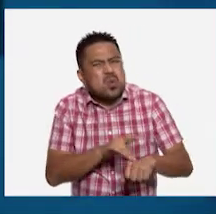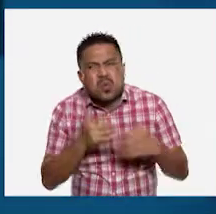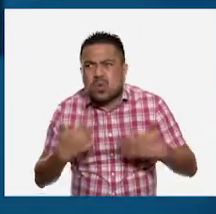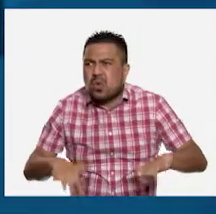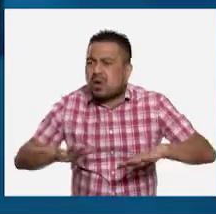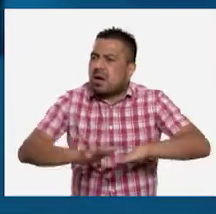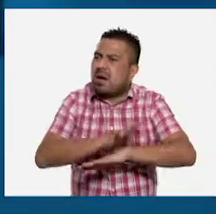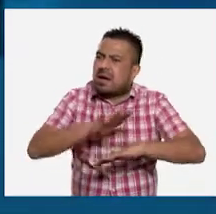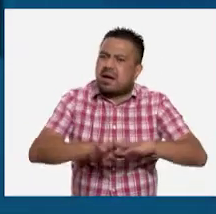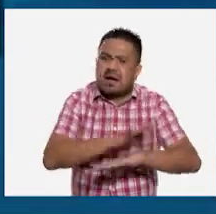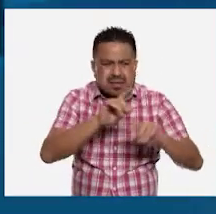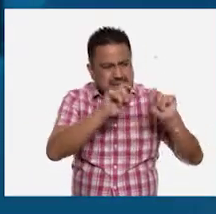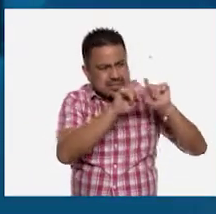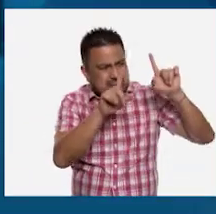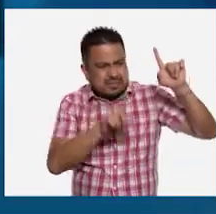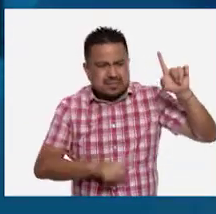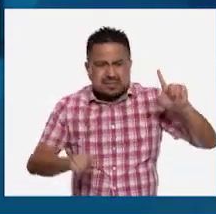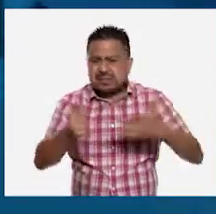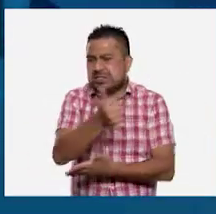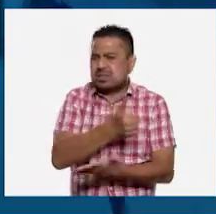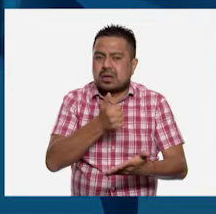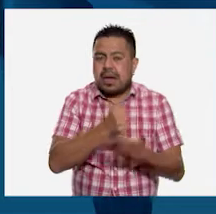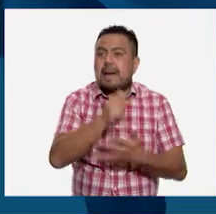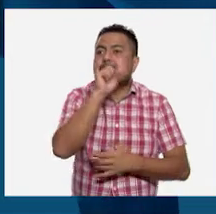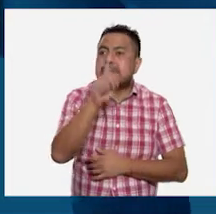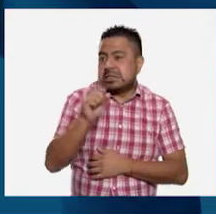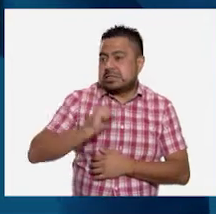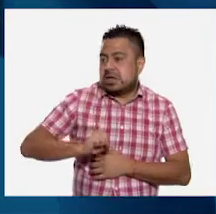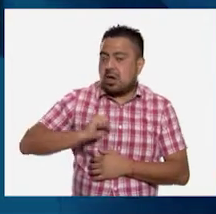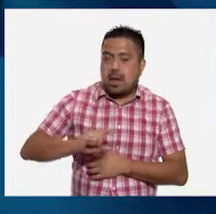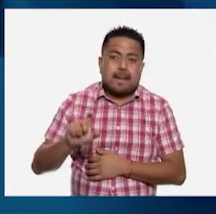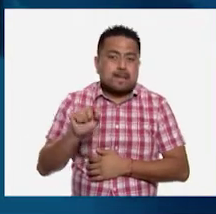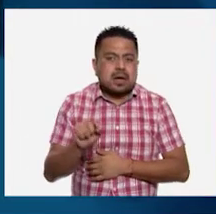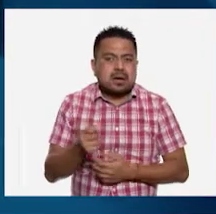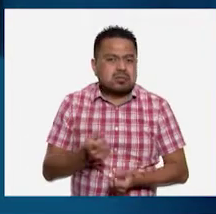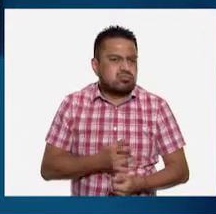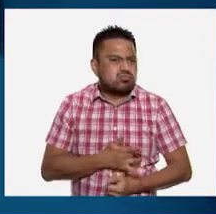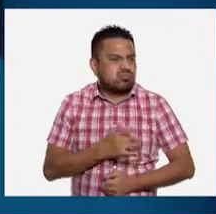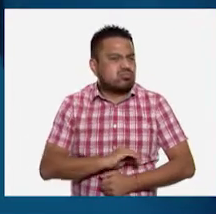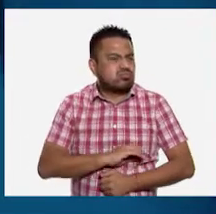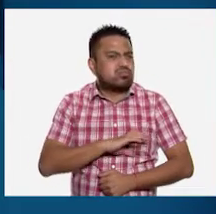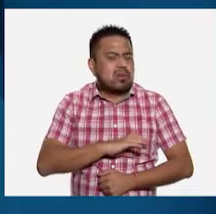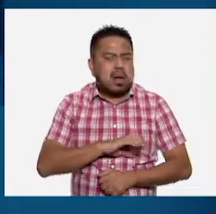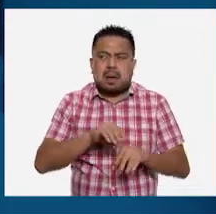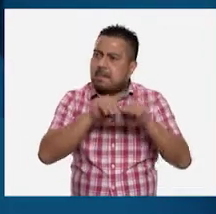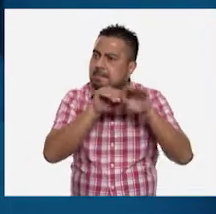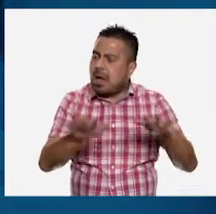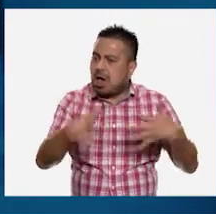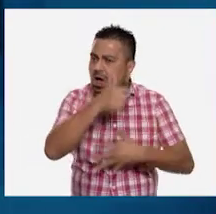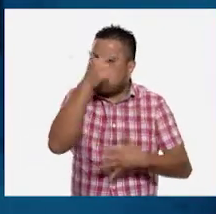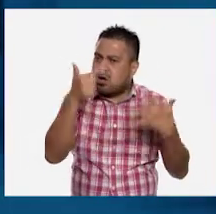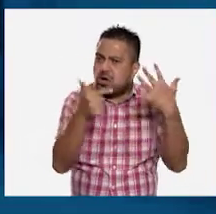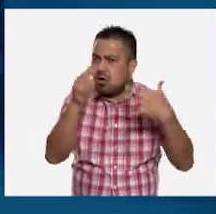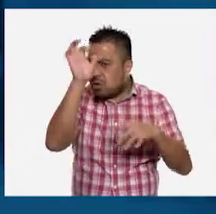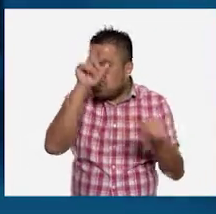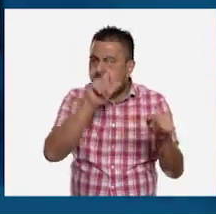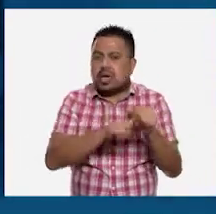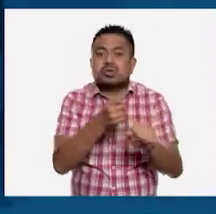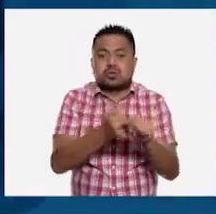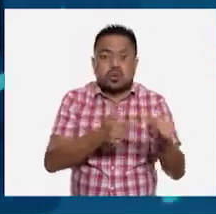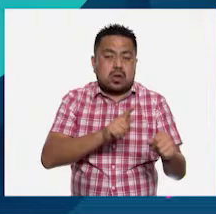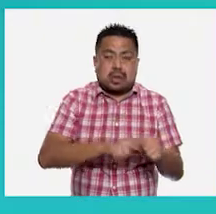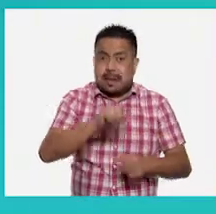por los que atravesó el país y la ciudad durante el siglo XX, motivados por la explosión demográfica, la cultural y la social